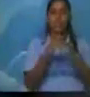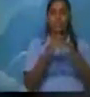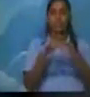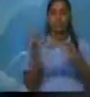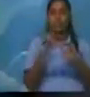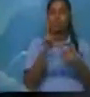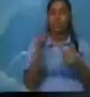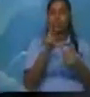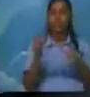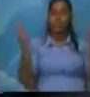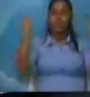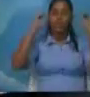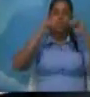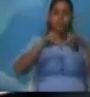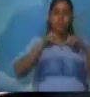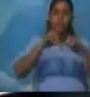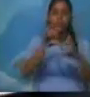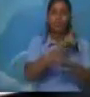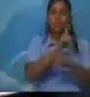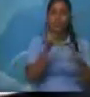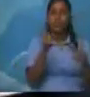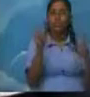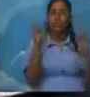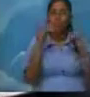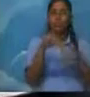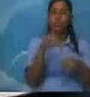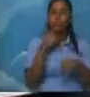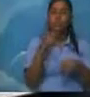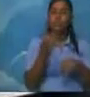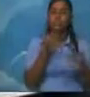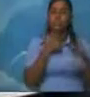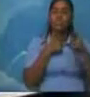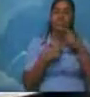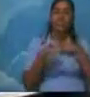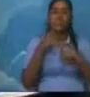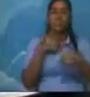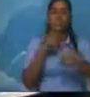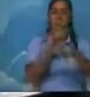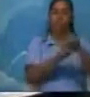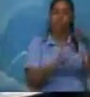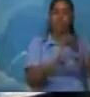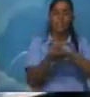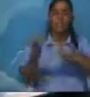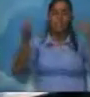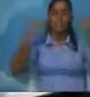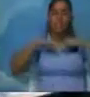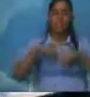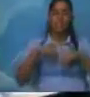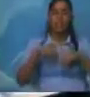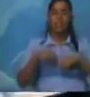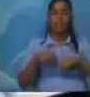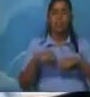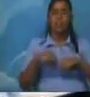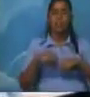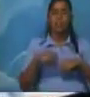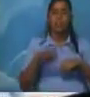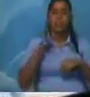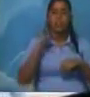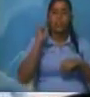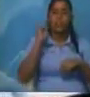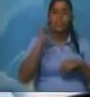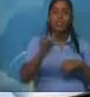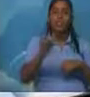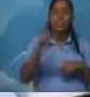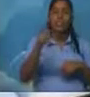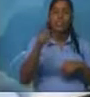pondremos esas es esas prendas encima no nos pemos es prendas y si le han